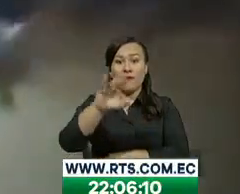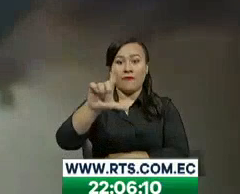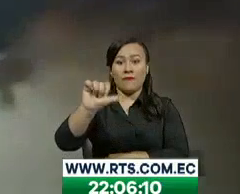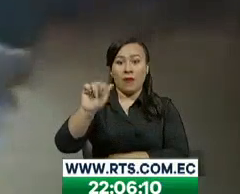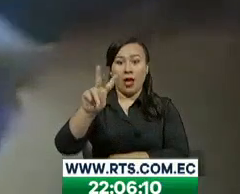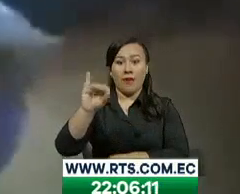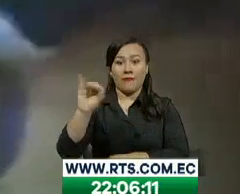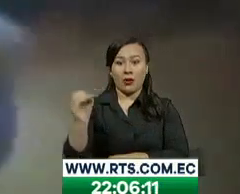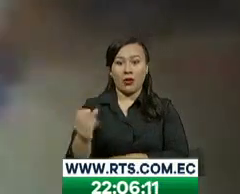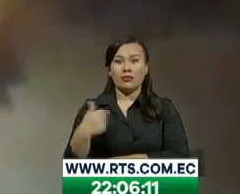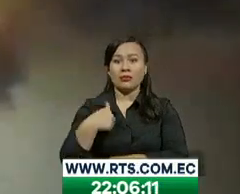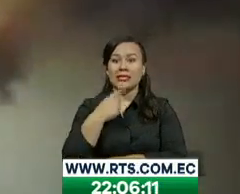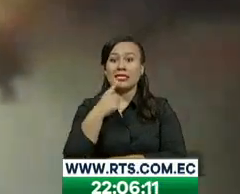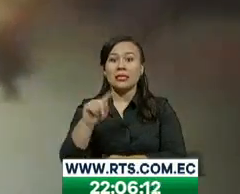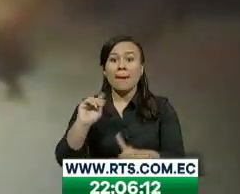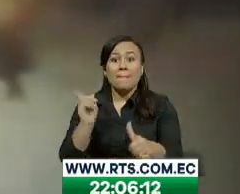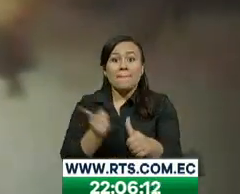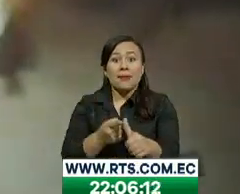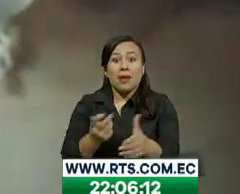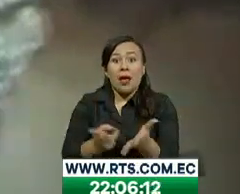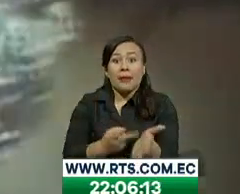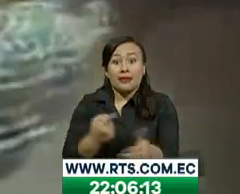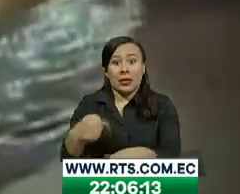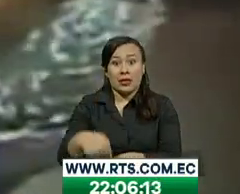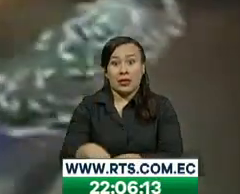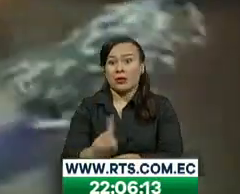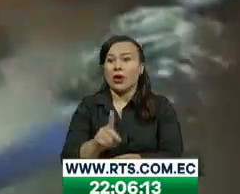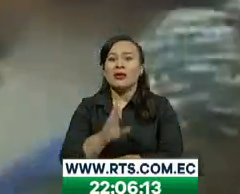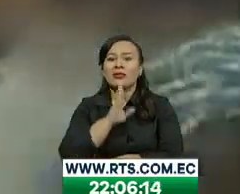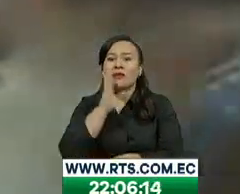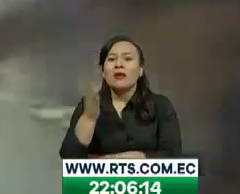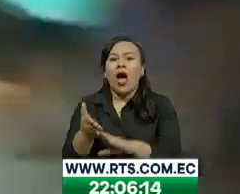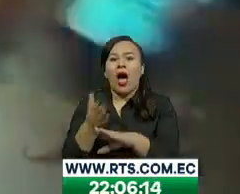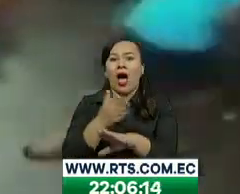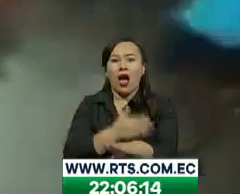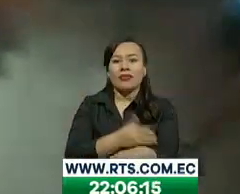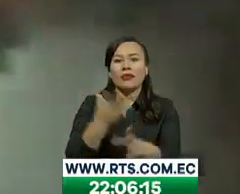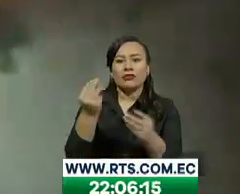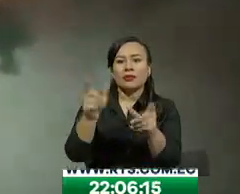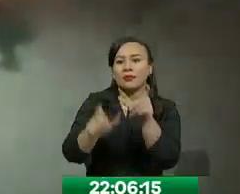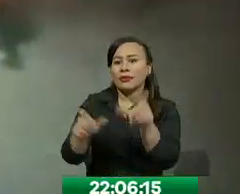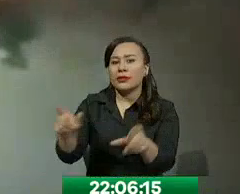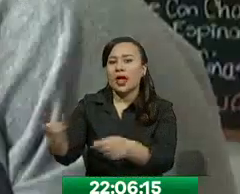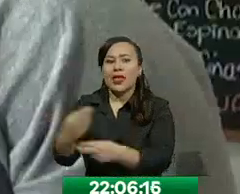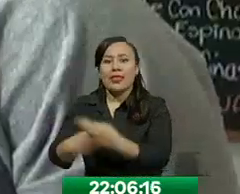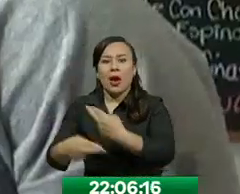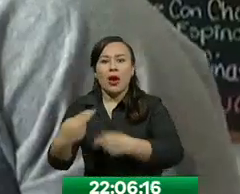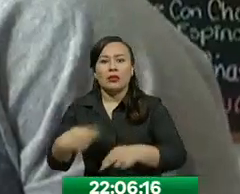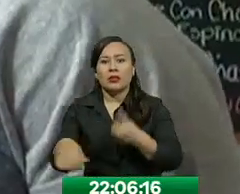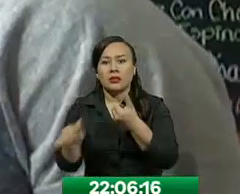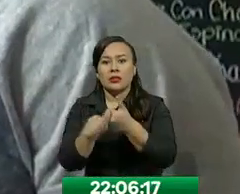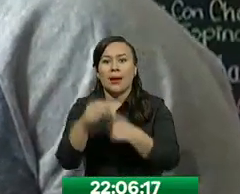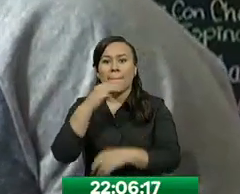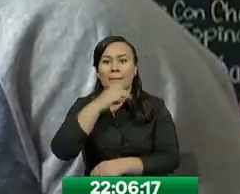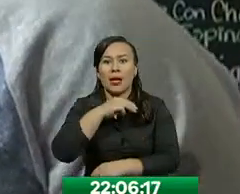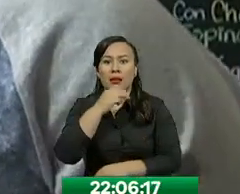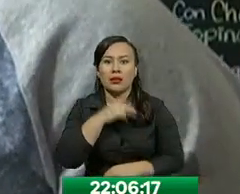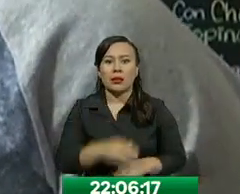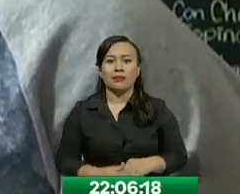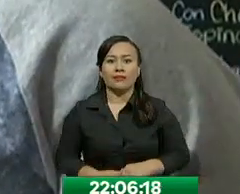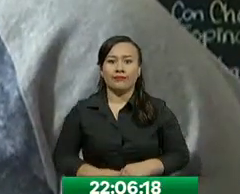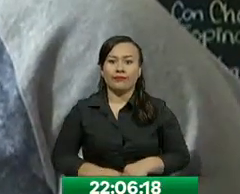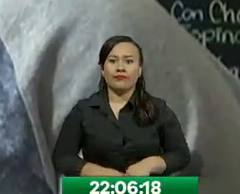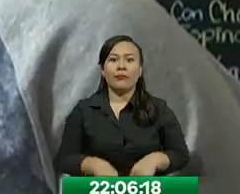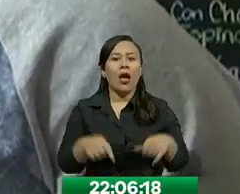esta no es la primera vez que delincuentes asaltan a clientes o locales de este sector comercial de Manta. En algunos locales de esta zona ha sucedido